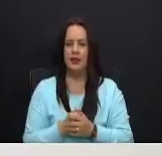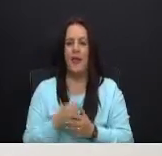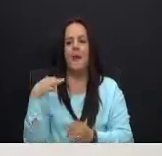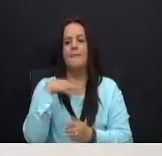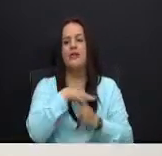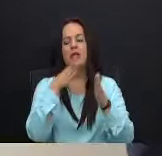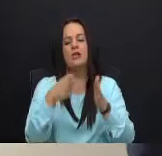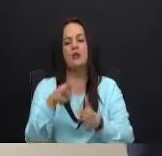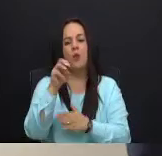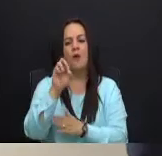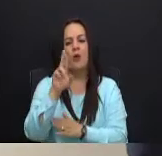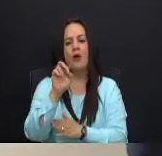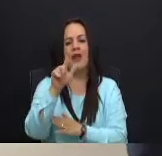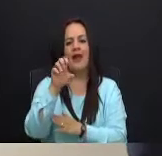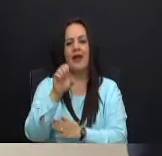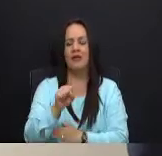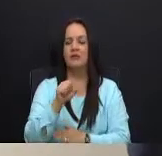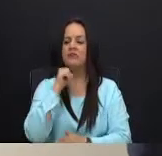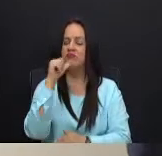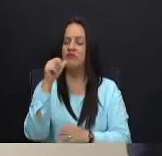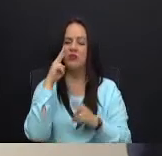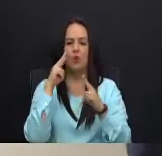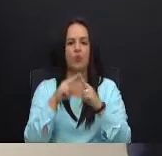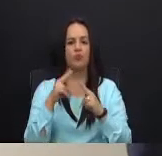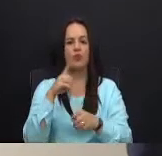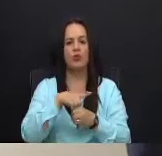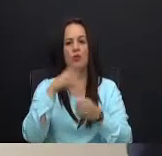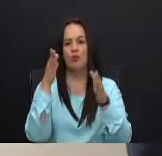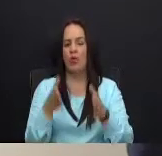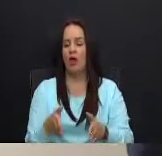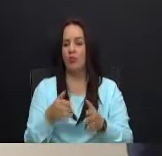Ministro Morales. Lo desconozco, señor diputado.